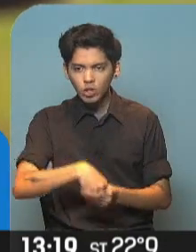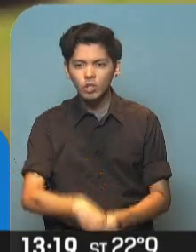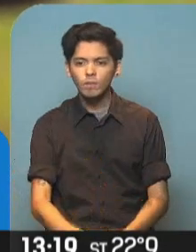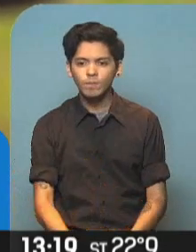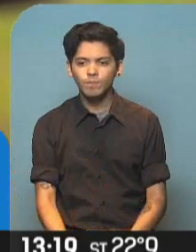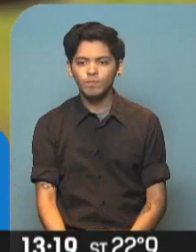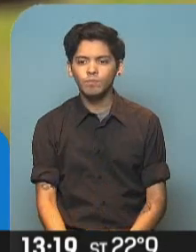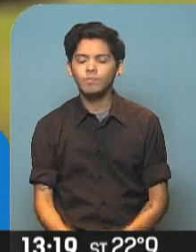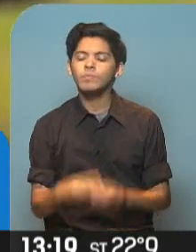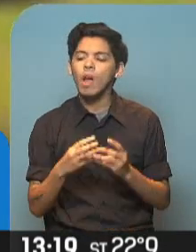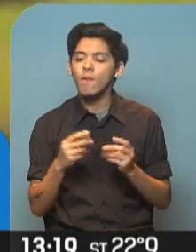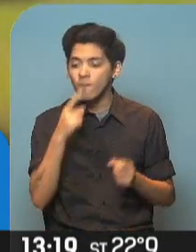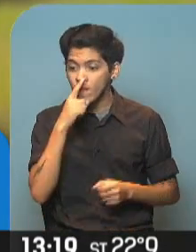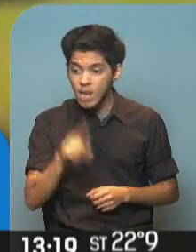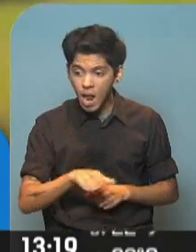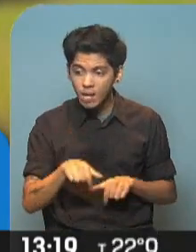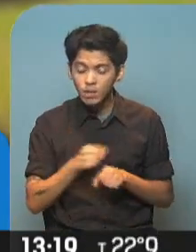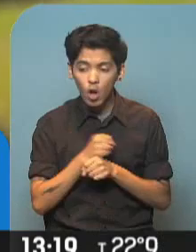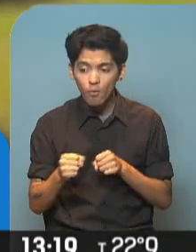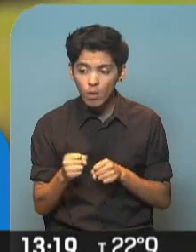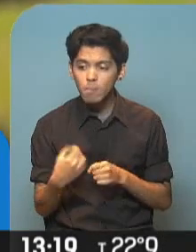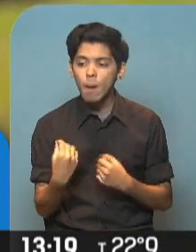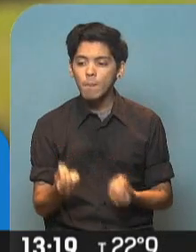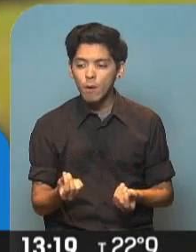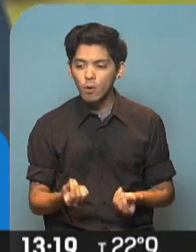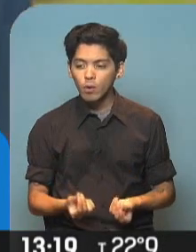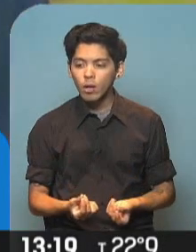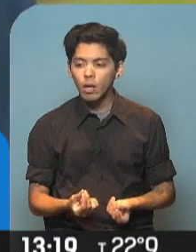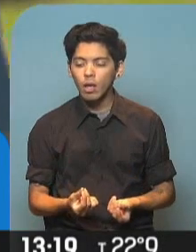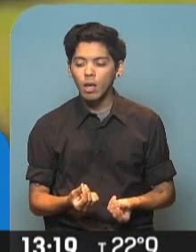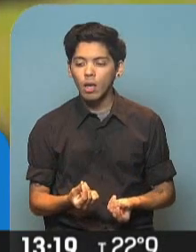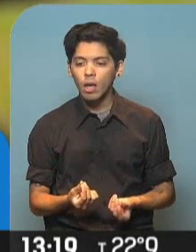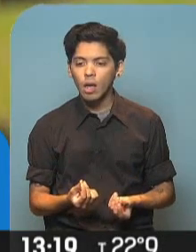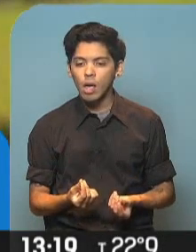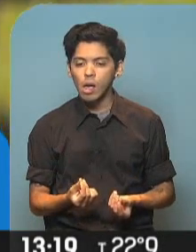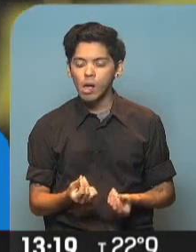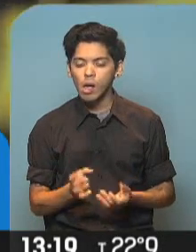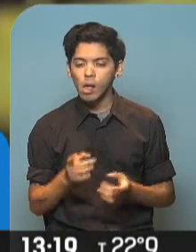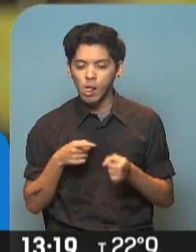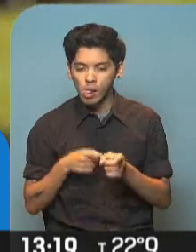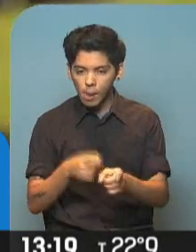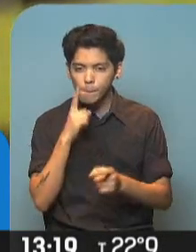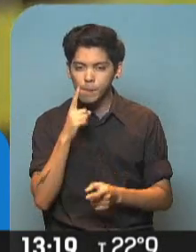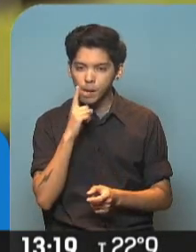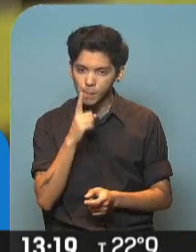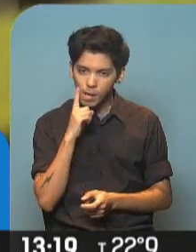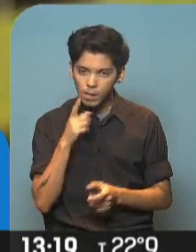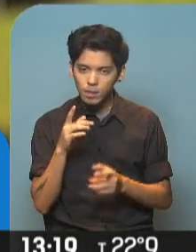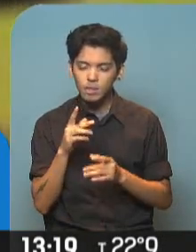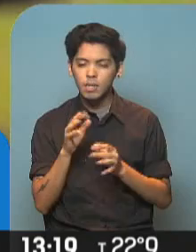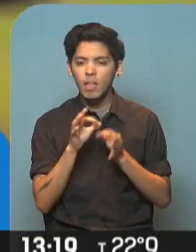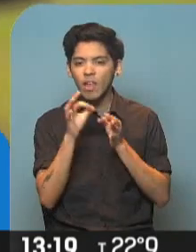Y esto se termina de confirmar porque fue un seguimiento de miles de kilómetros, imagínense, desde